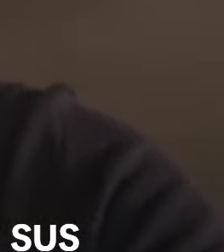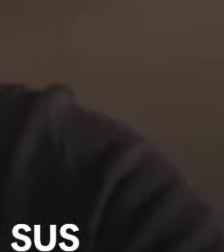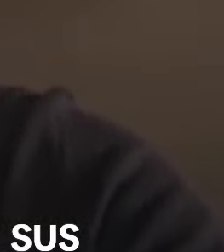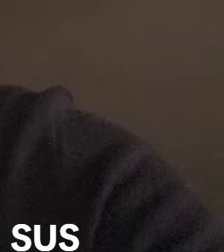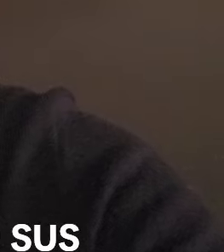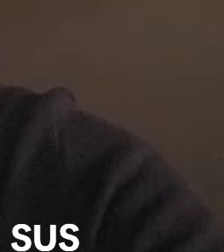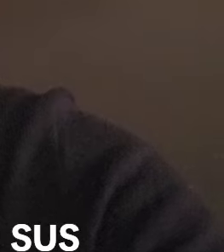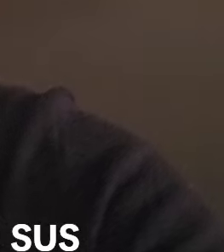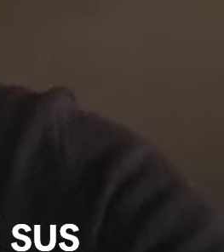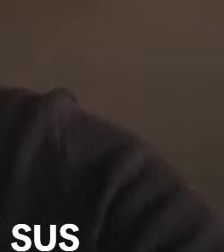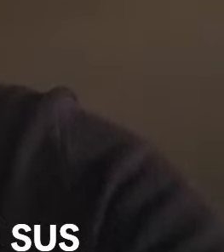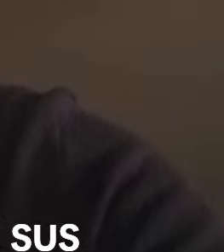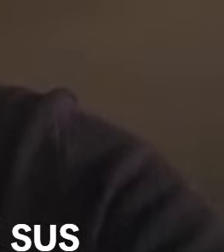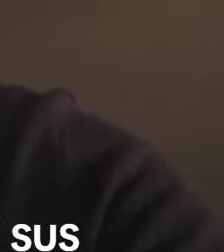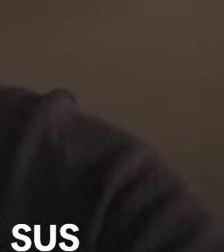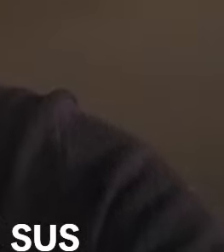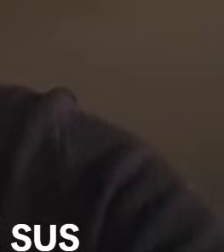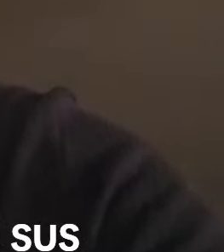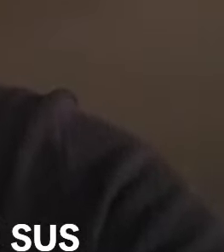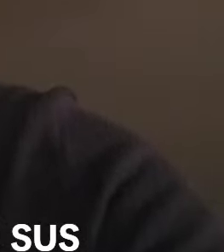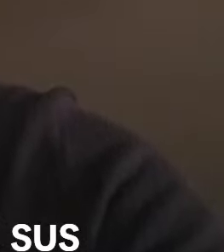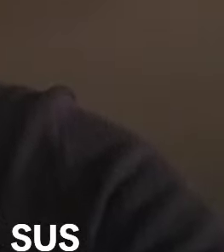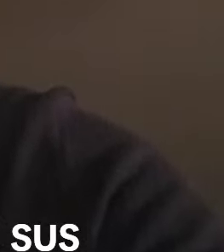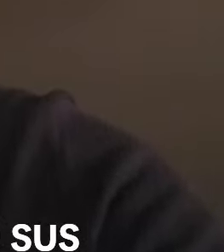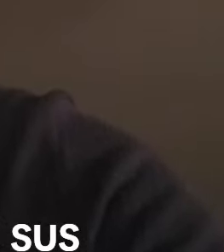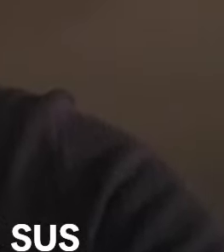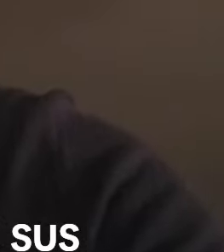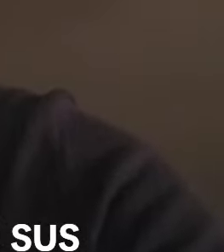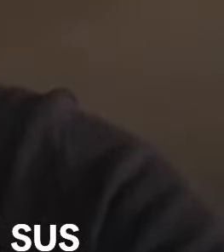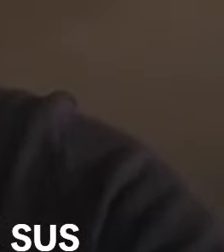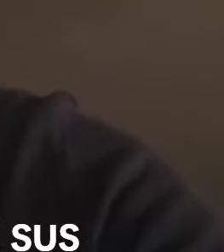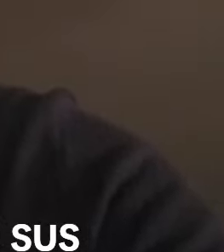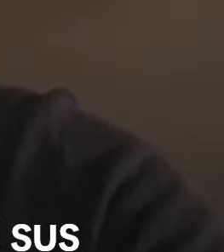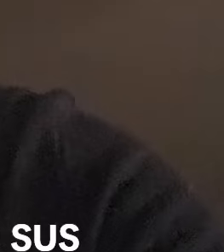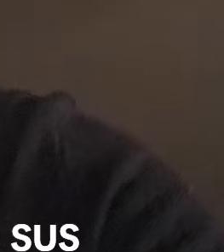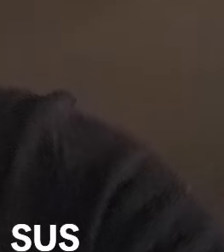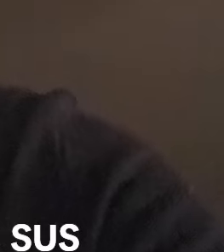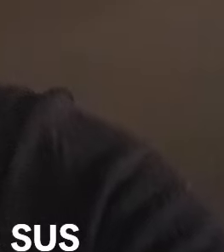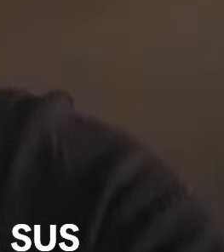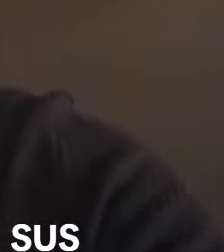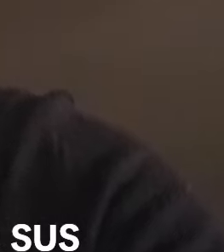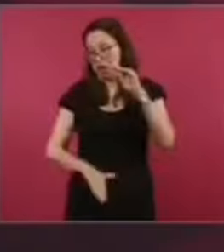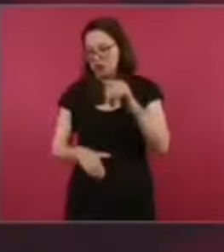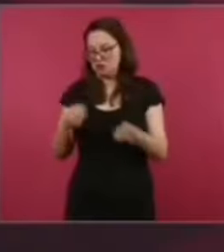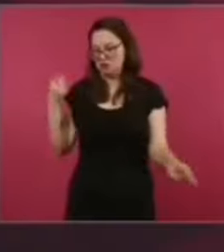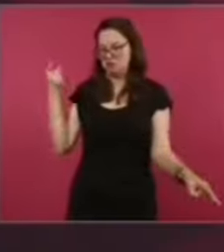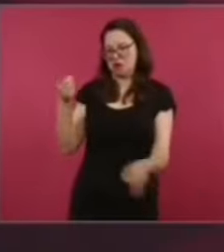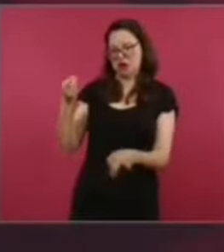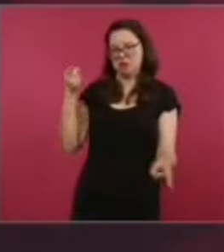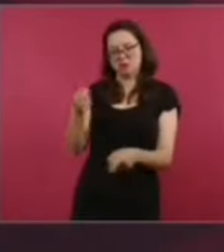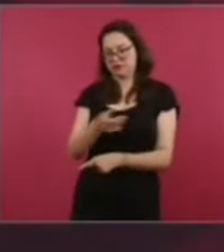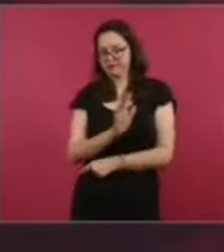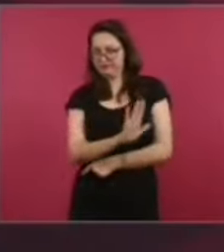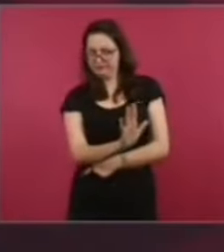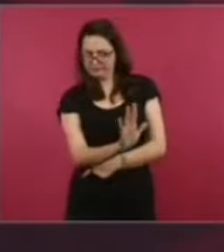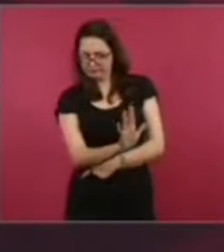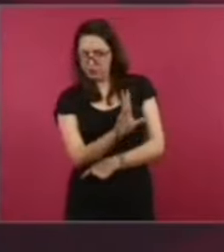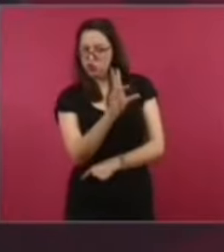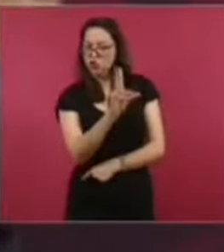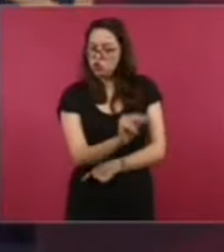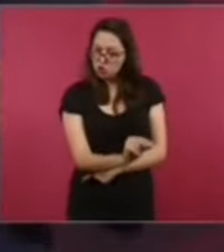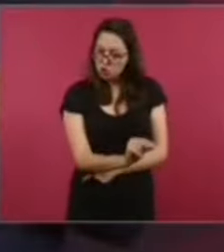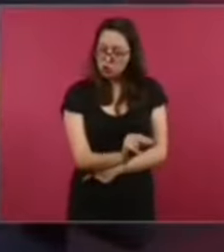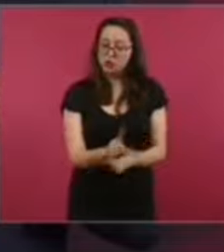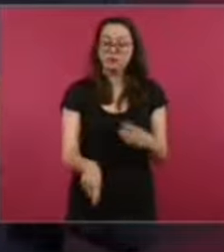de edad, sino que las diferencias que tengan con él, las expongan directamente con él. Que si tienen